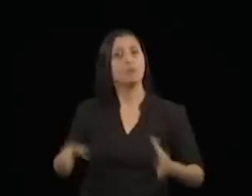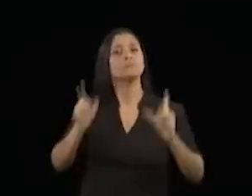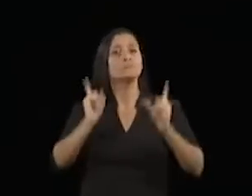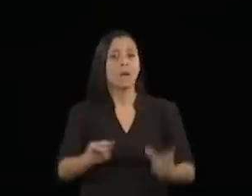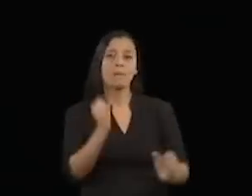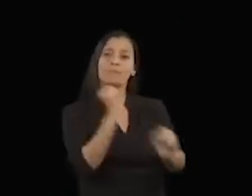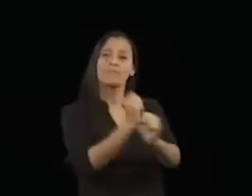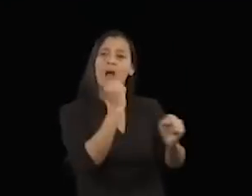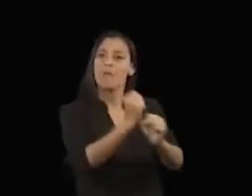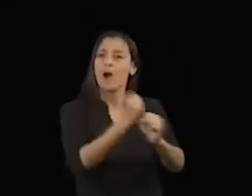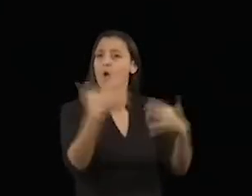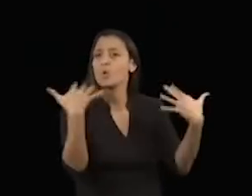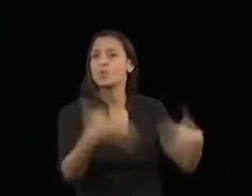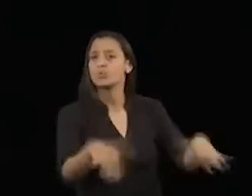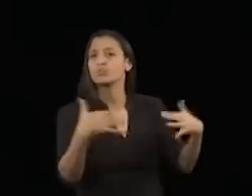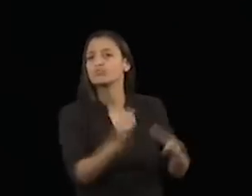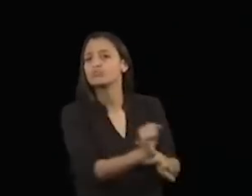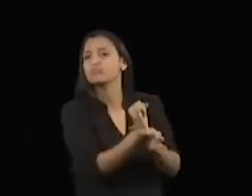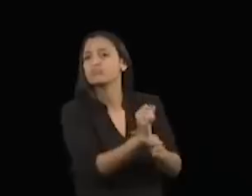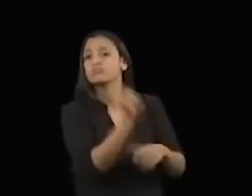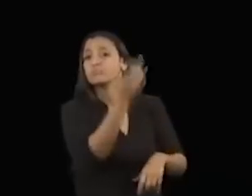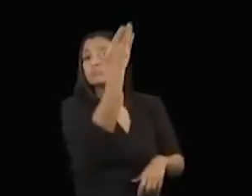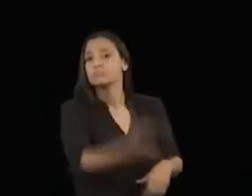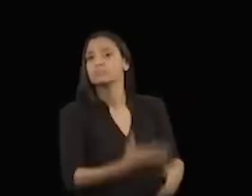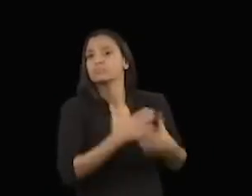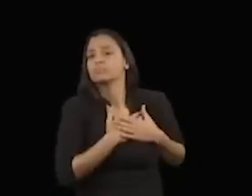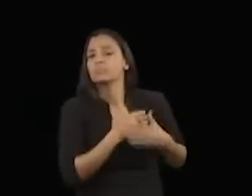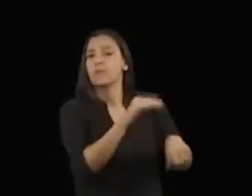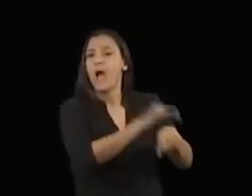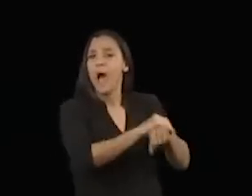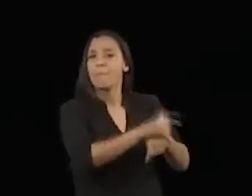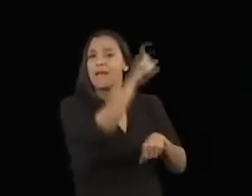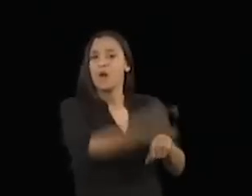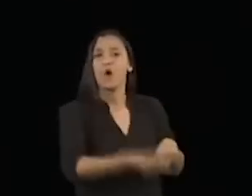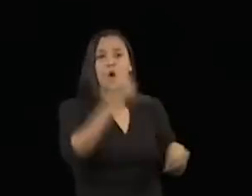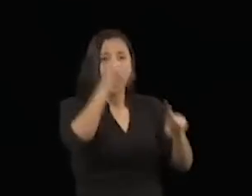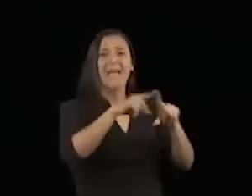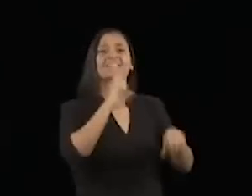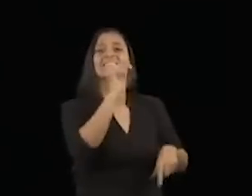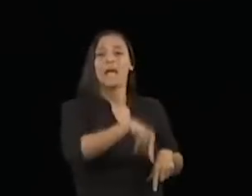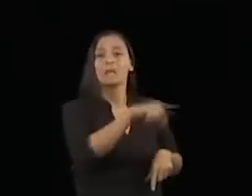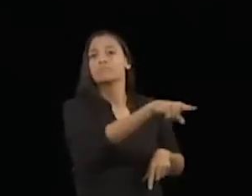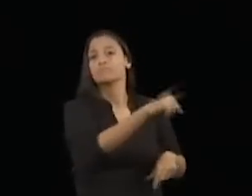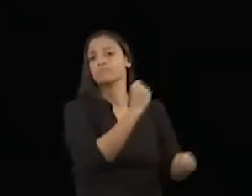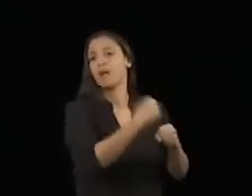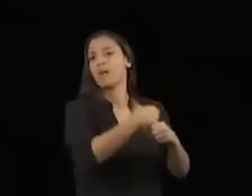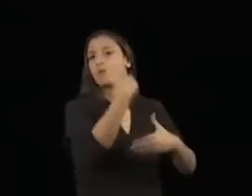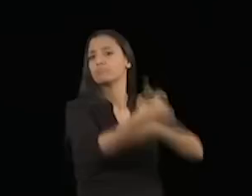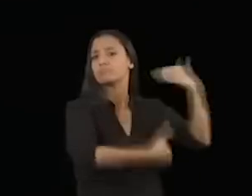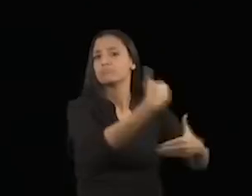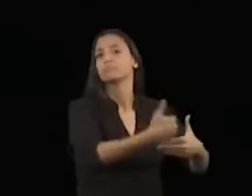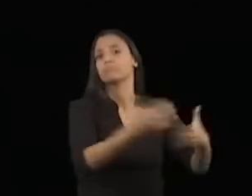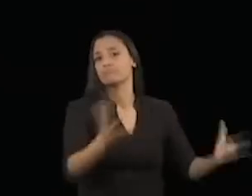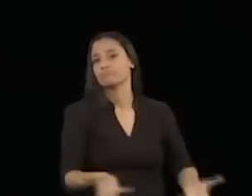enorme, gigante, que hace mi querido amigo Darío Epstein para llevar adelante esto.